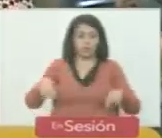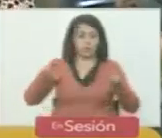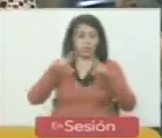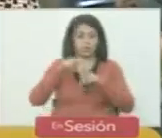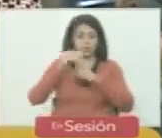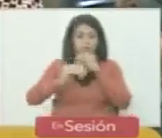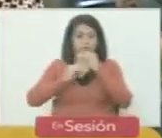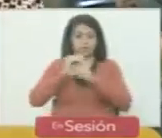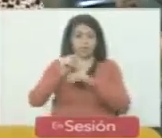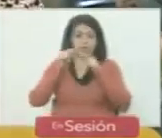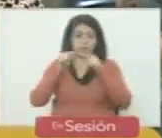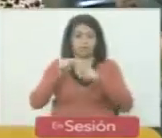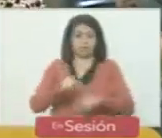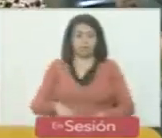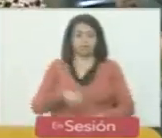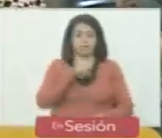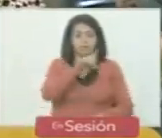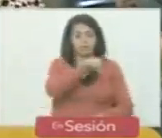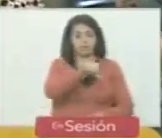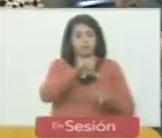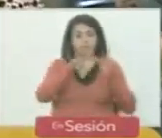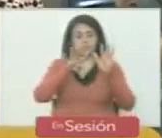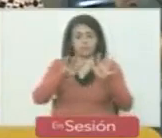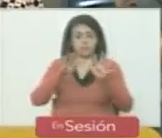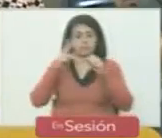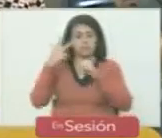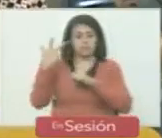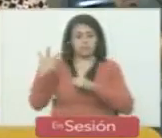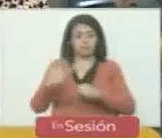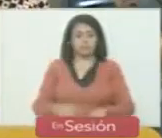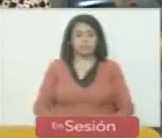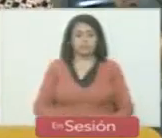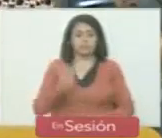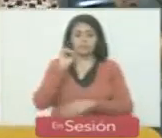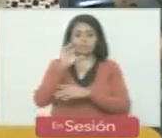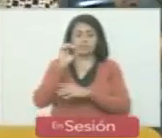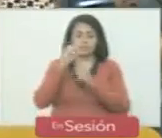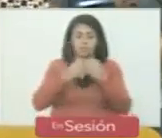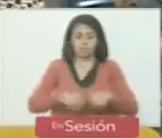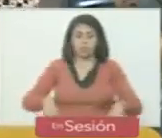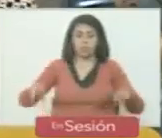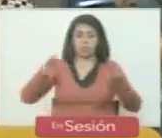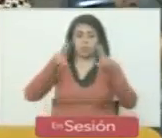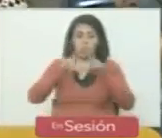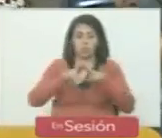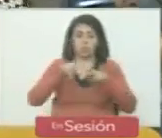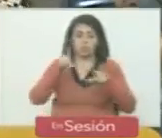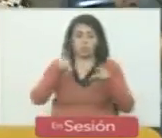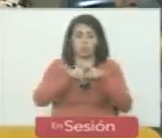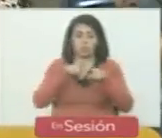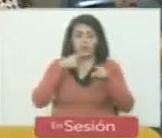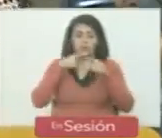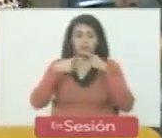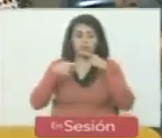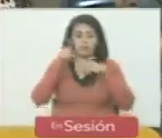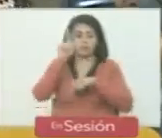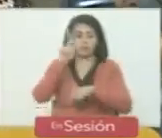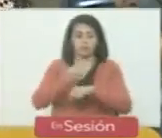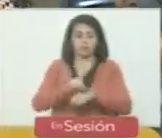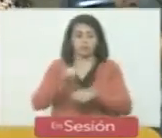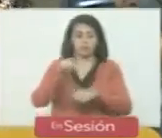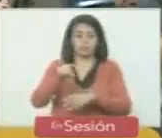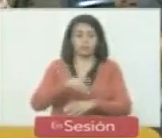que se había creado. En 1993, la Asamblea General de Naciones Unidas, de manera